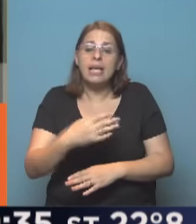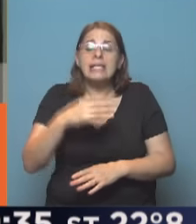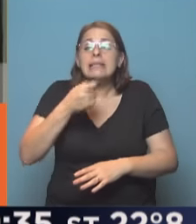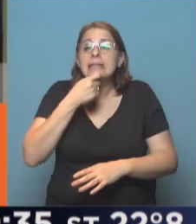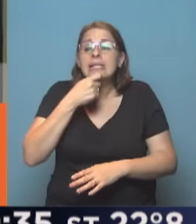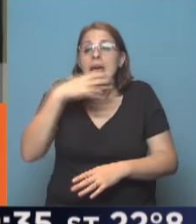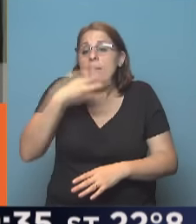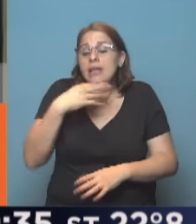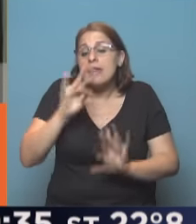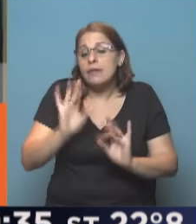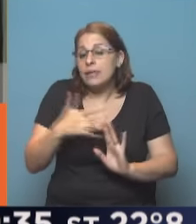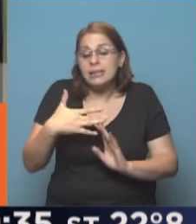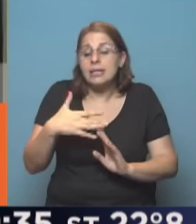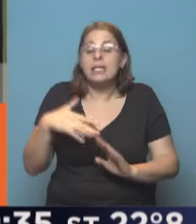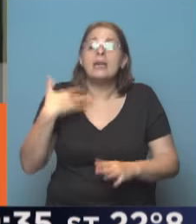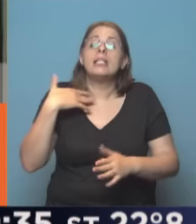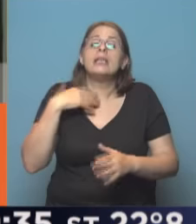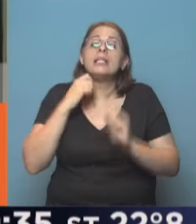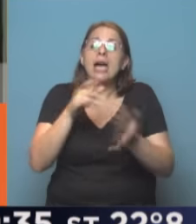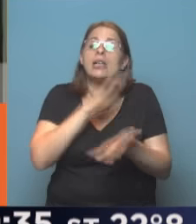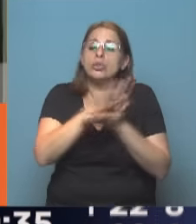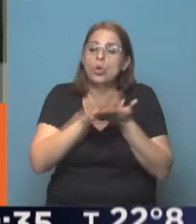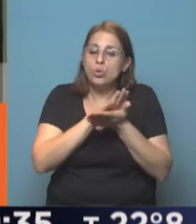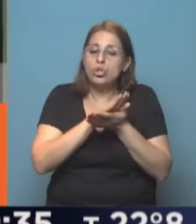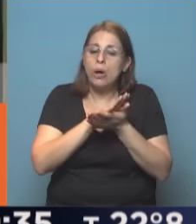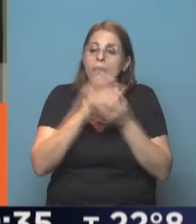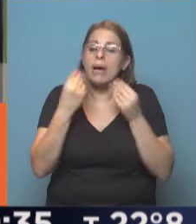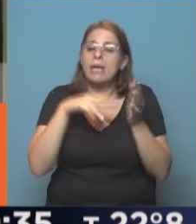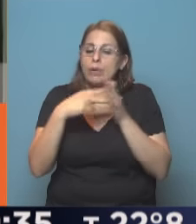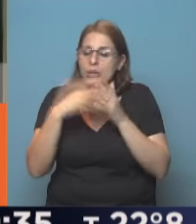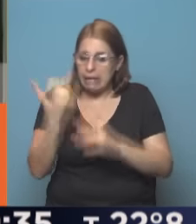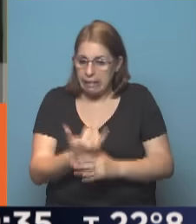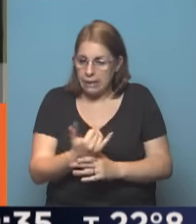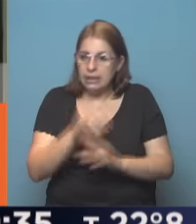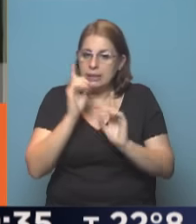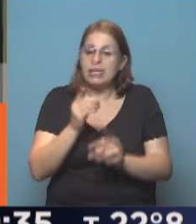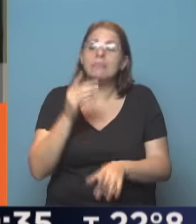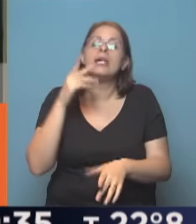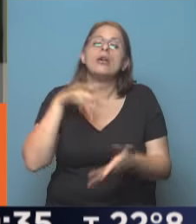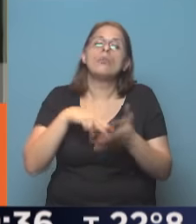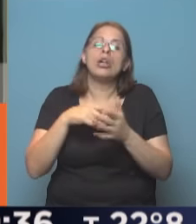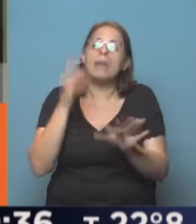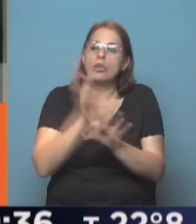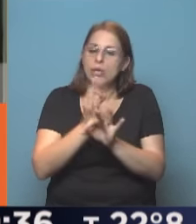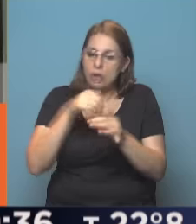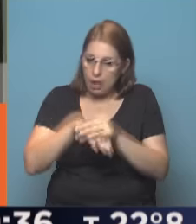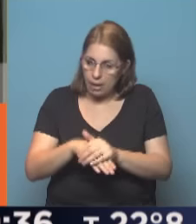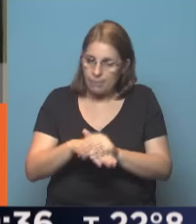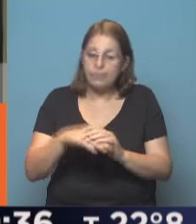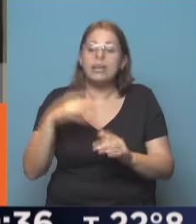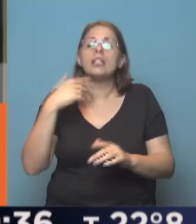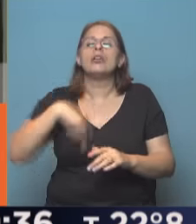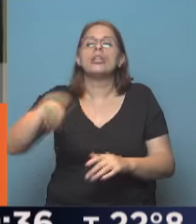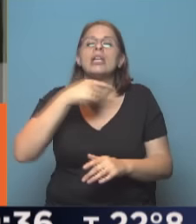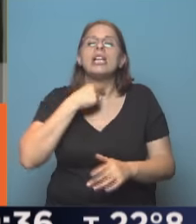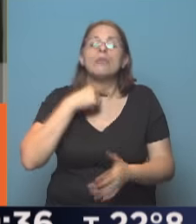sea, construya soluciones a los problemas que tenemos, también en educación. Queremos un país que